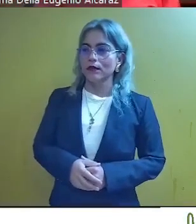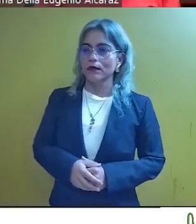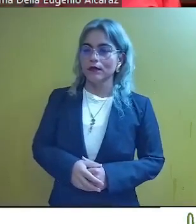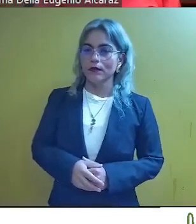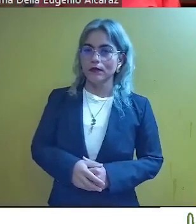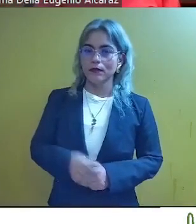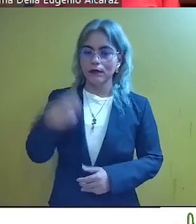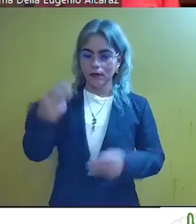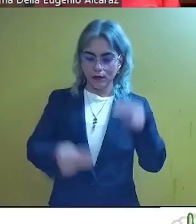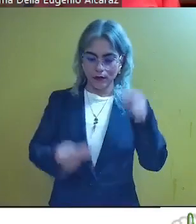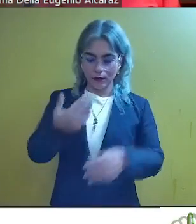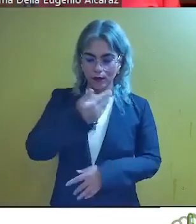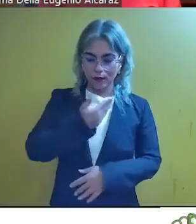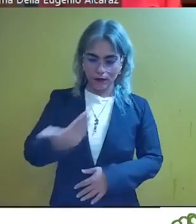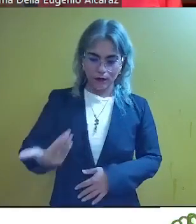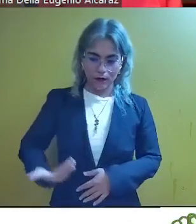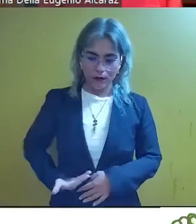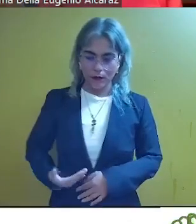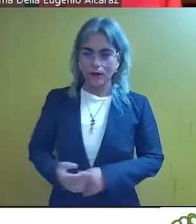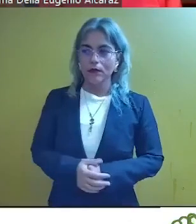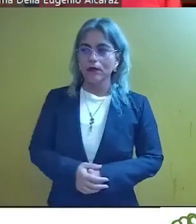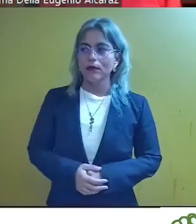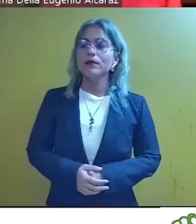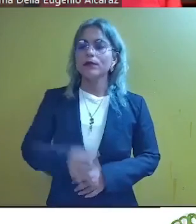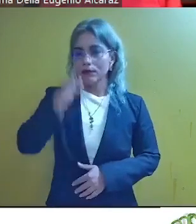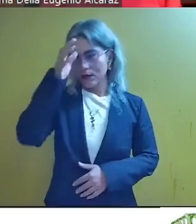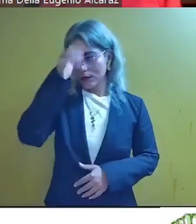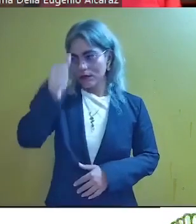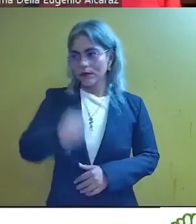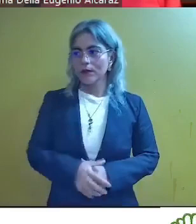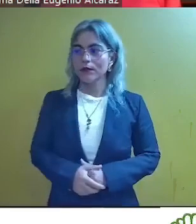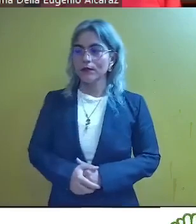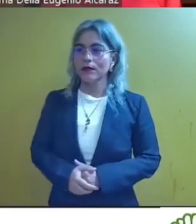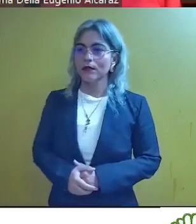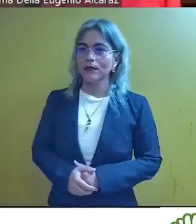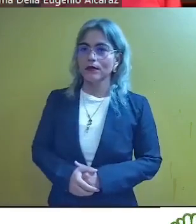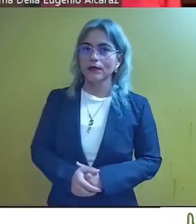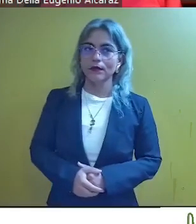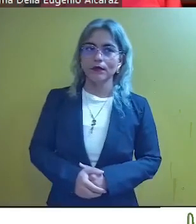Gracias, magistrada. Magistrada Evelyn Rodríguez A Chinón. favor del proyecto.